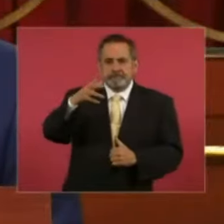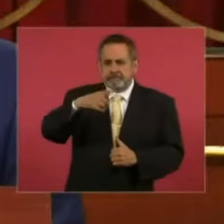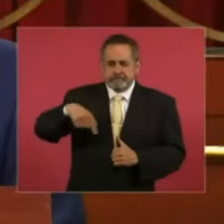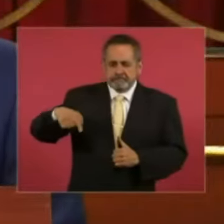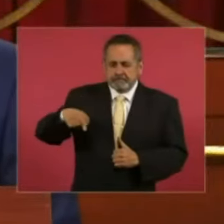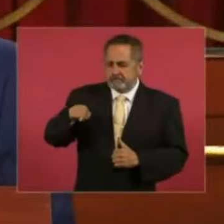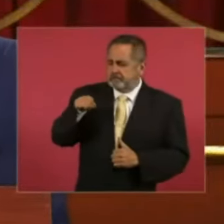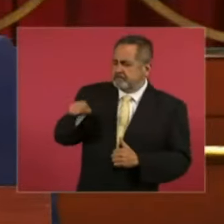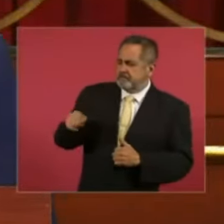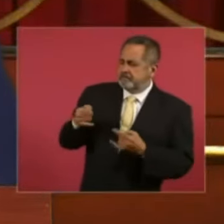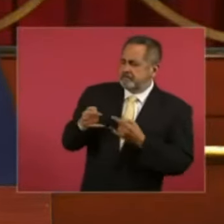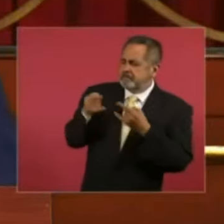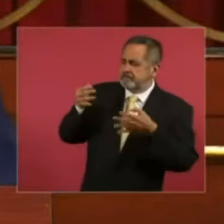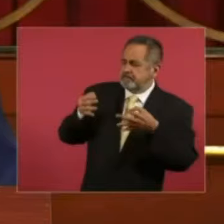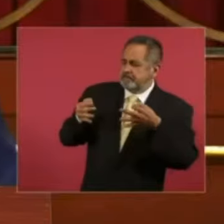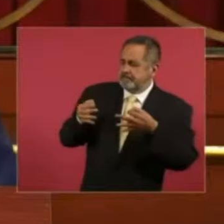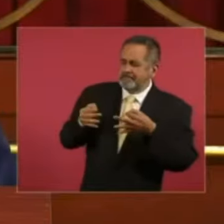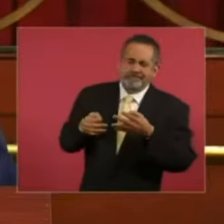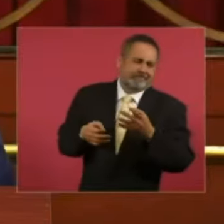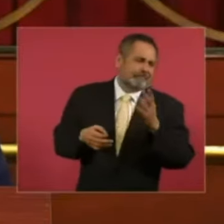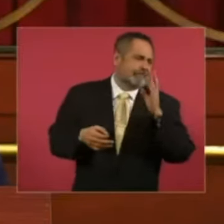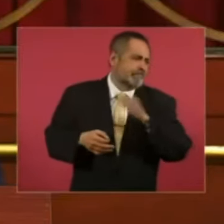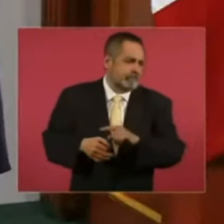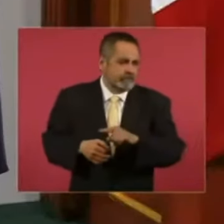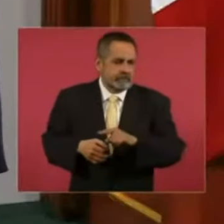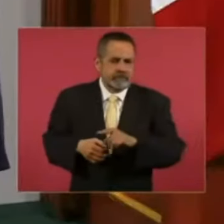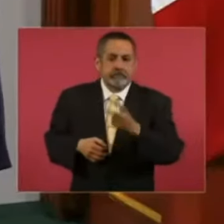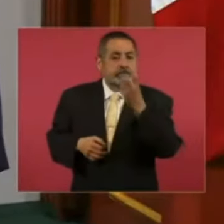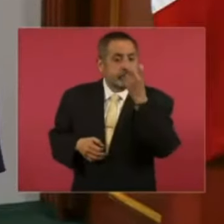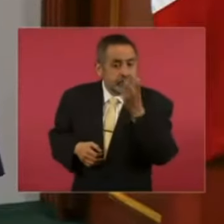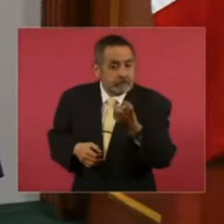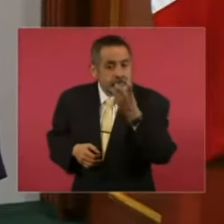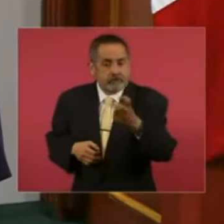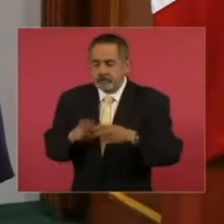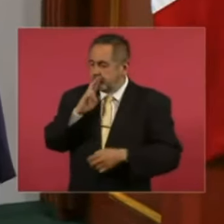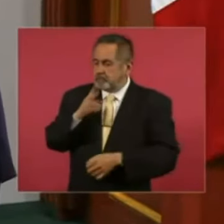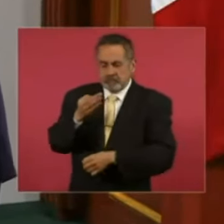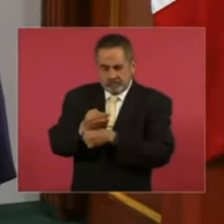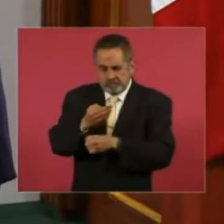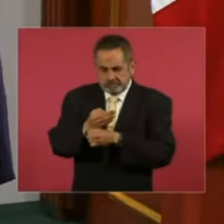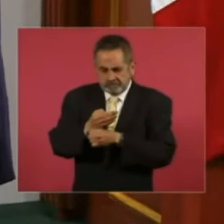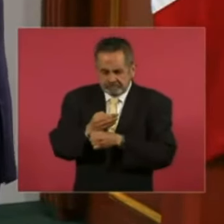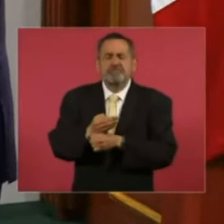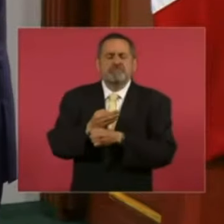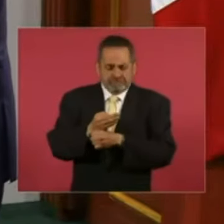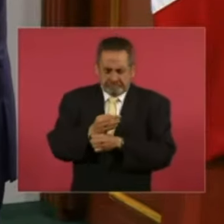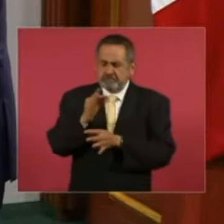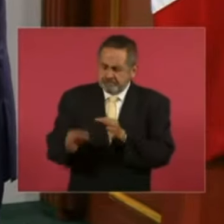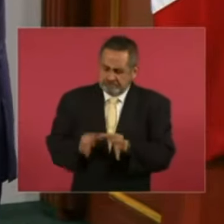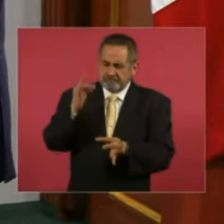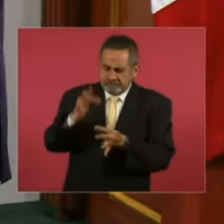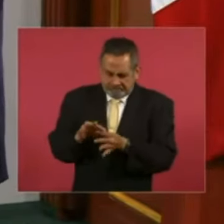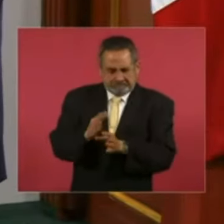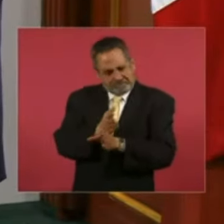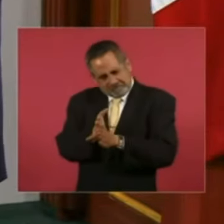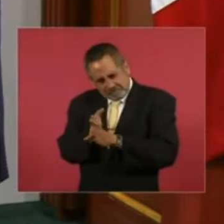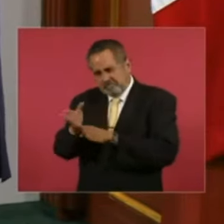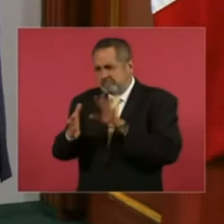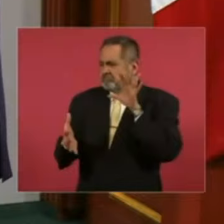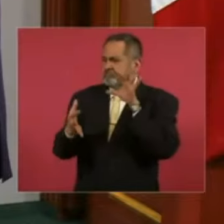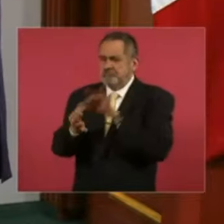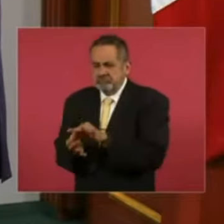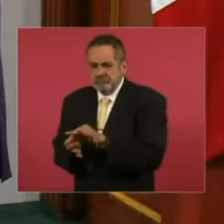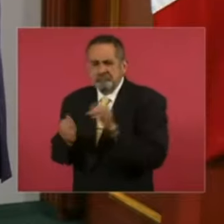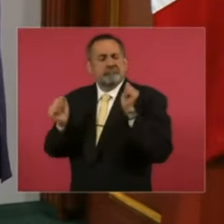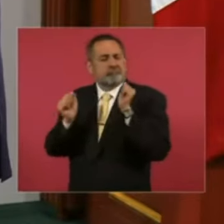en todos los niveles de escolaridad. Sin duda tiene que ver también con eso. Y 4, que es parte del